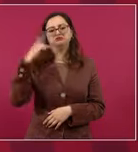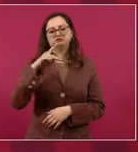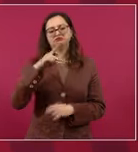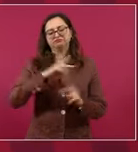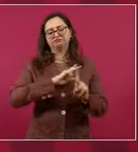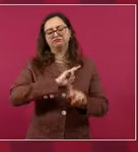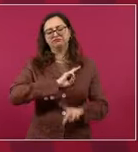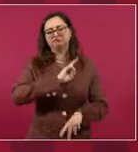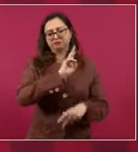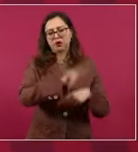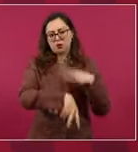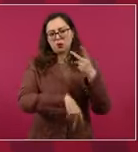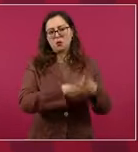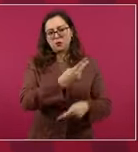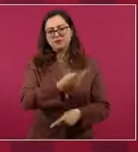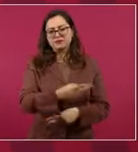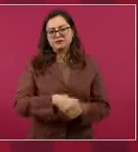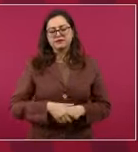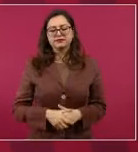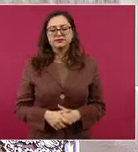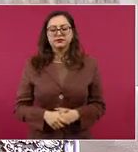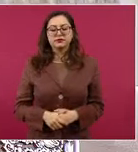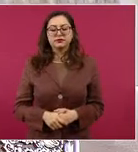en Puebla.